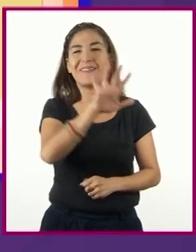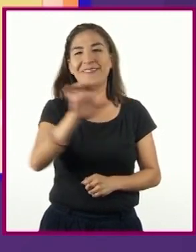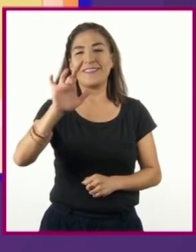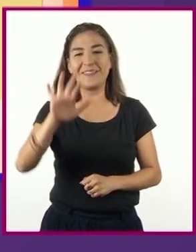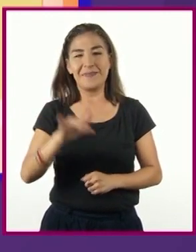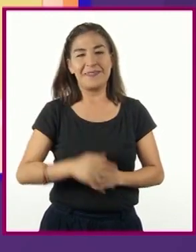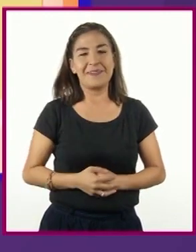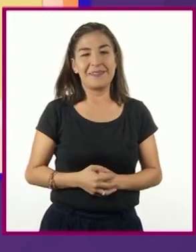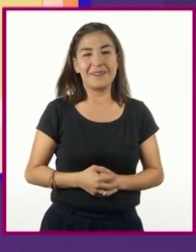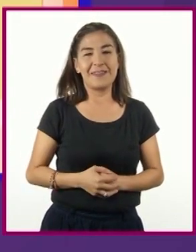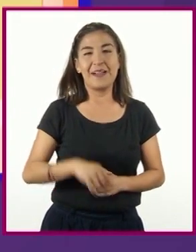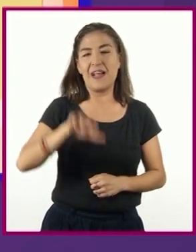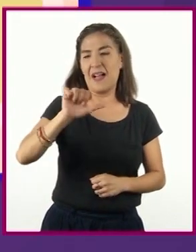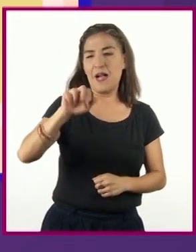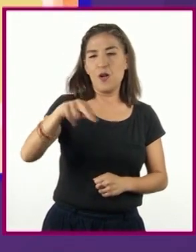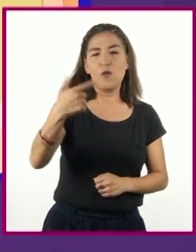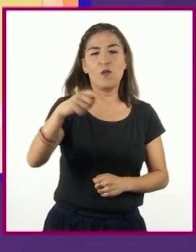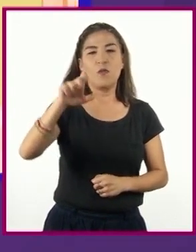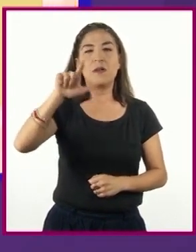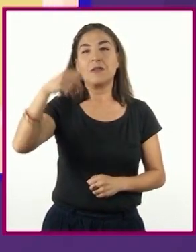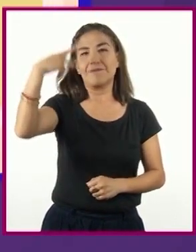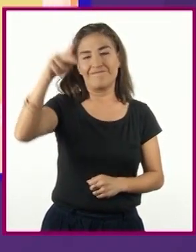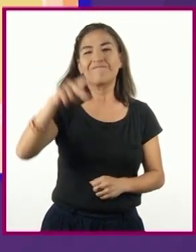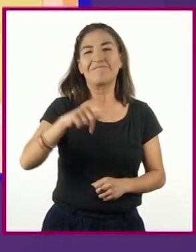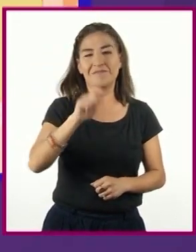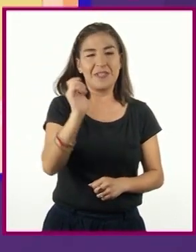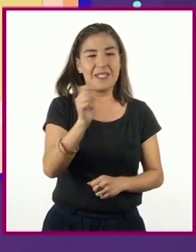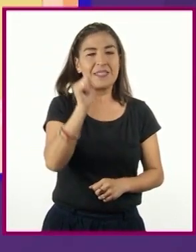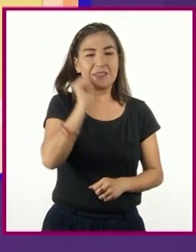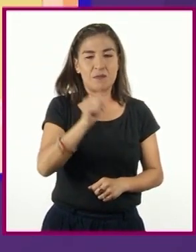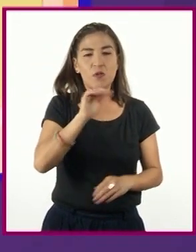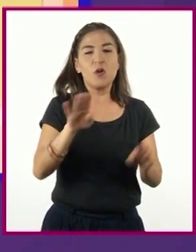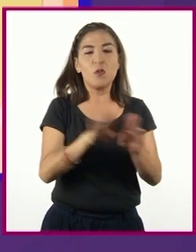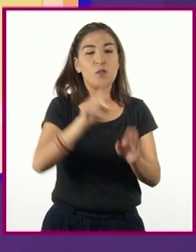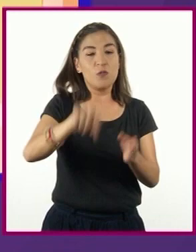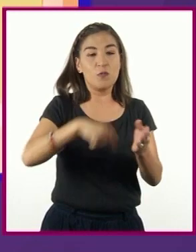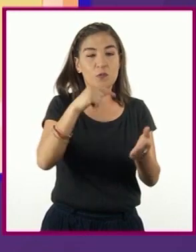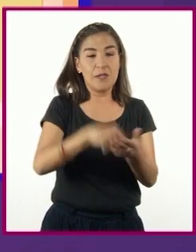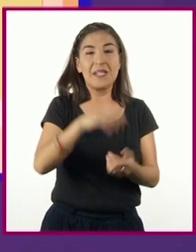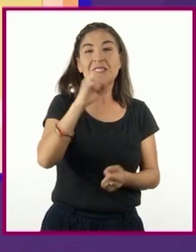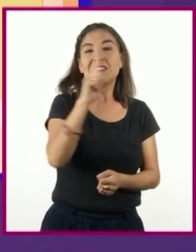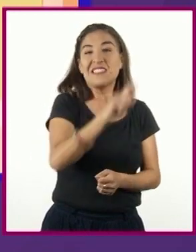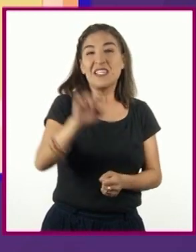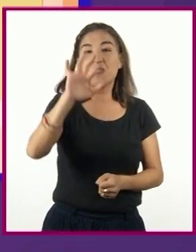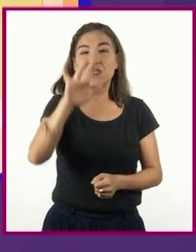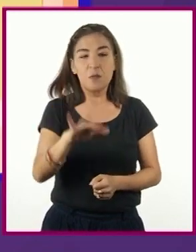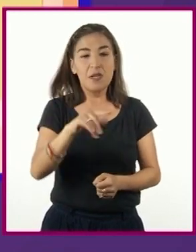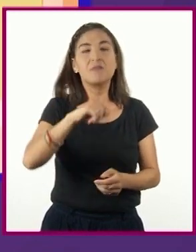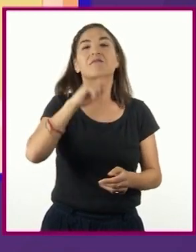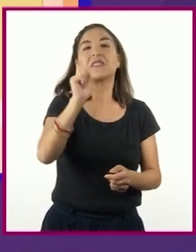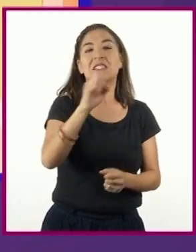0.550. Angola es de esta categoría. Posee el lugar 150 con